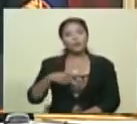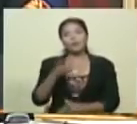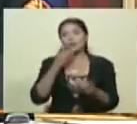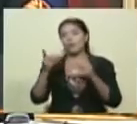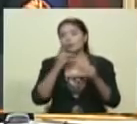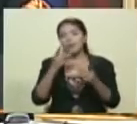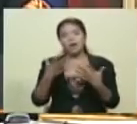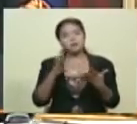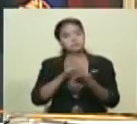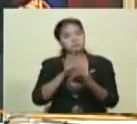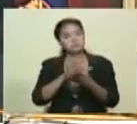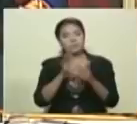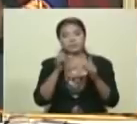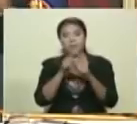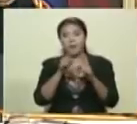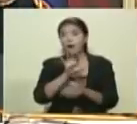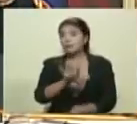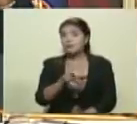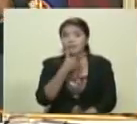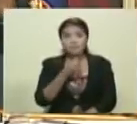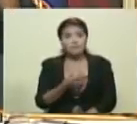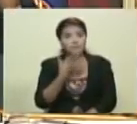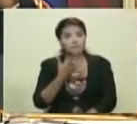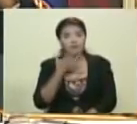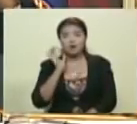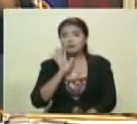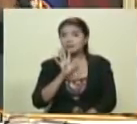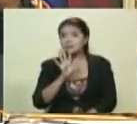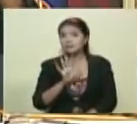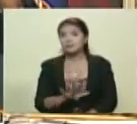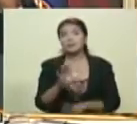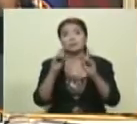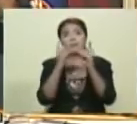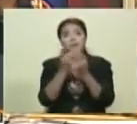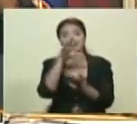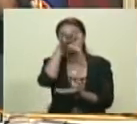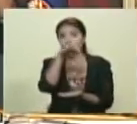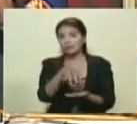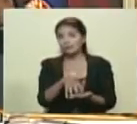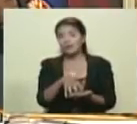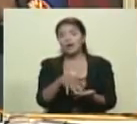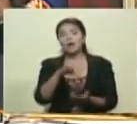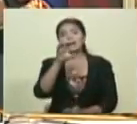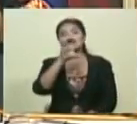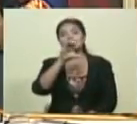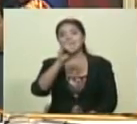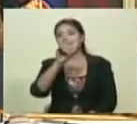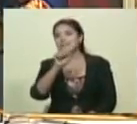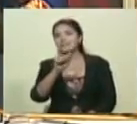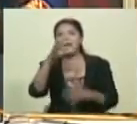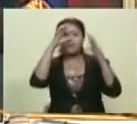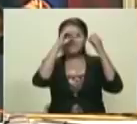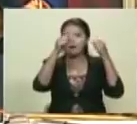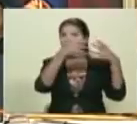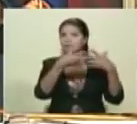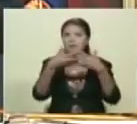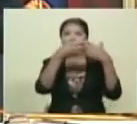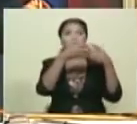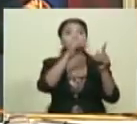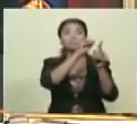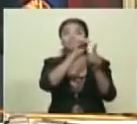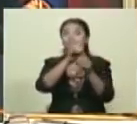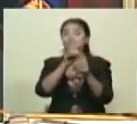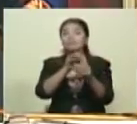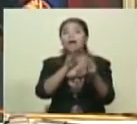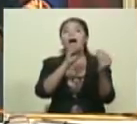de diplomacia, de palabra. Así de sencillo. Pentágono, Departamento de Estado, CIA, NSA, Embajada de Estados Unidos.